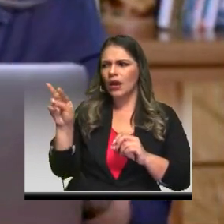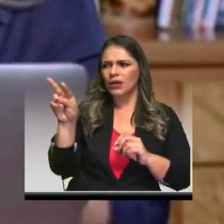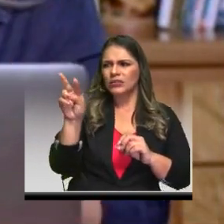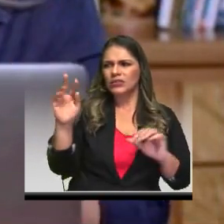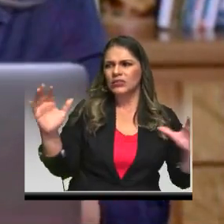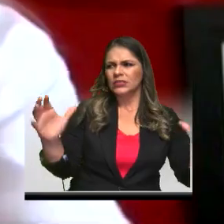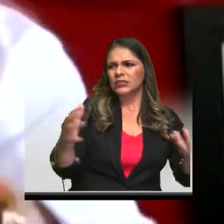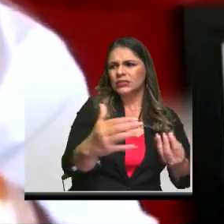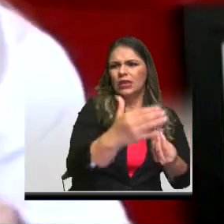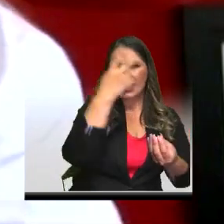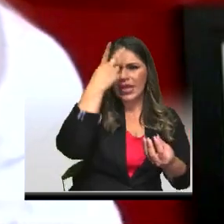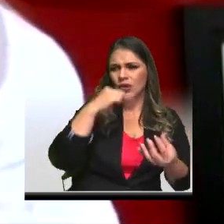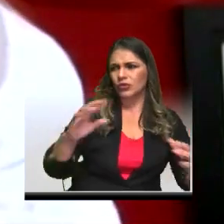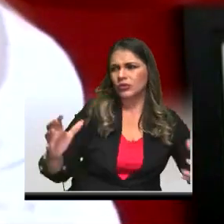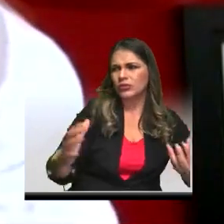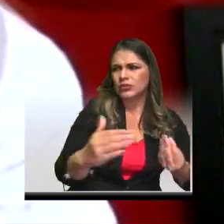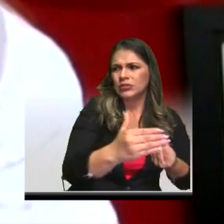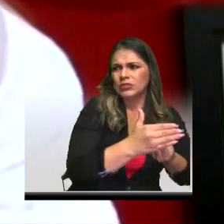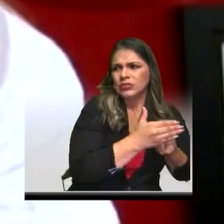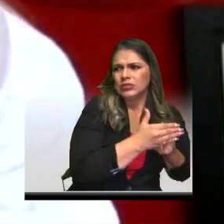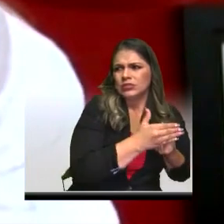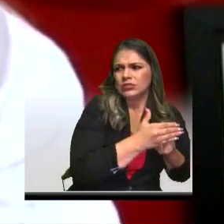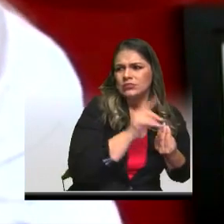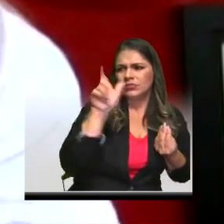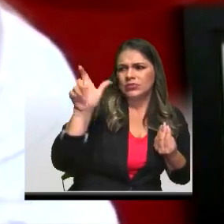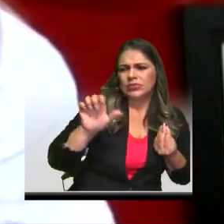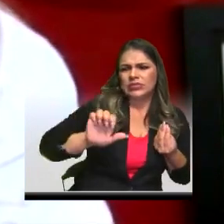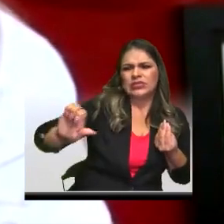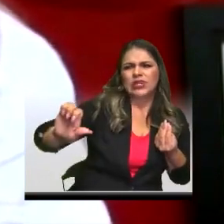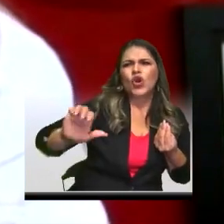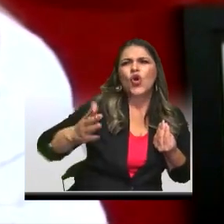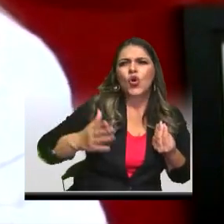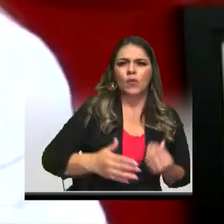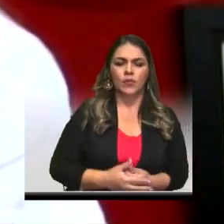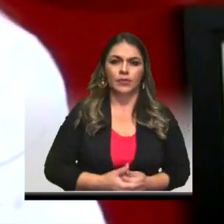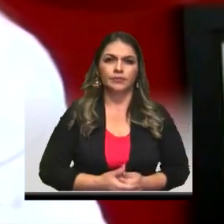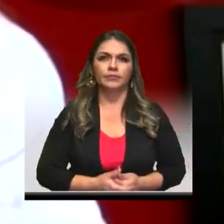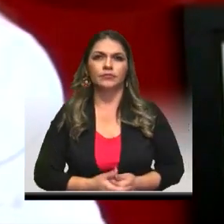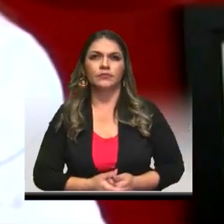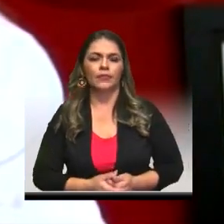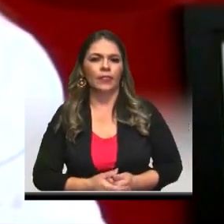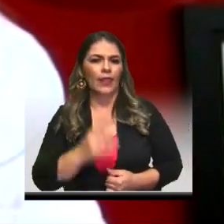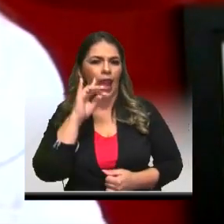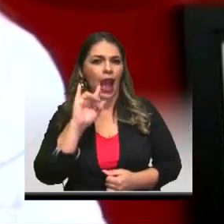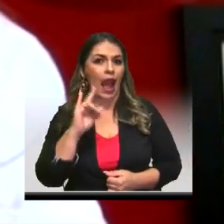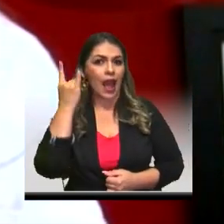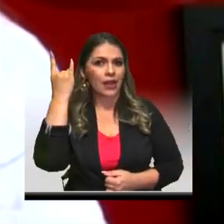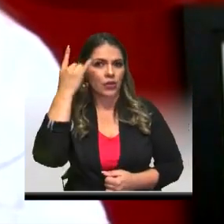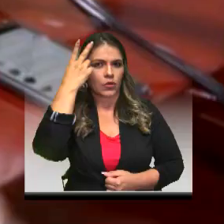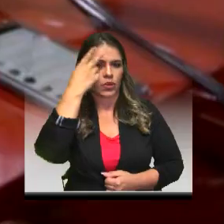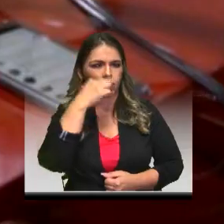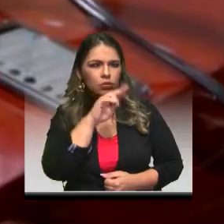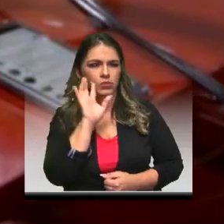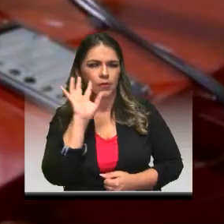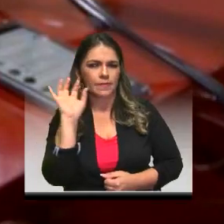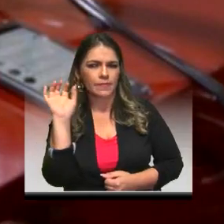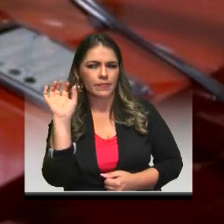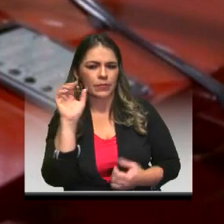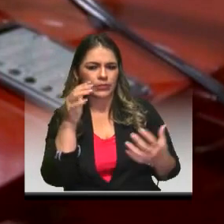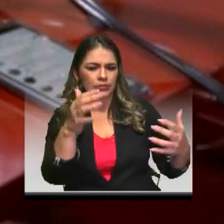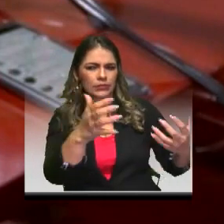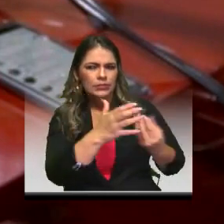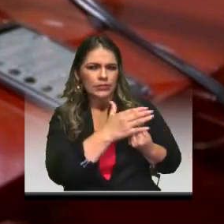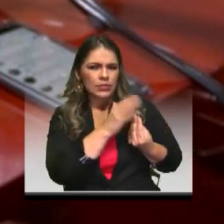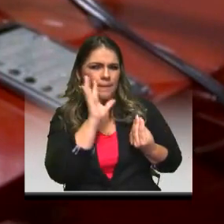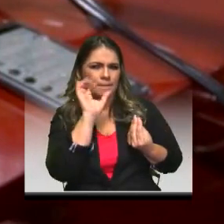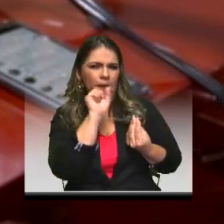de protegerlos? Hagan caso a sus hijos, a los focos rojos que empiezan a ver en sus hijos, y hay cosas